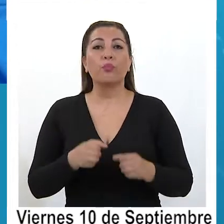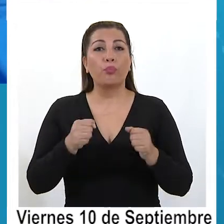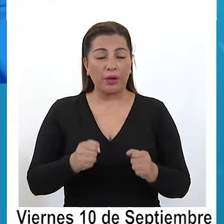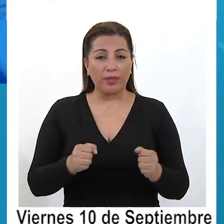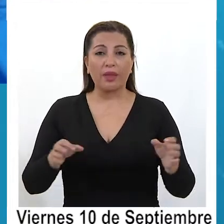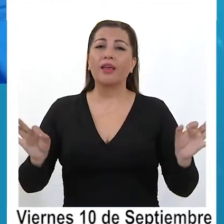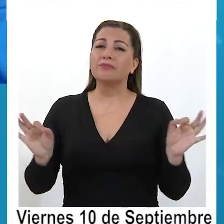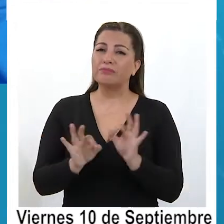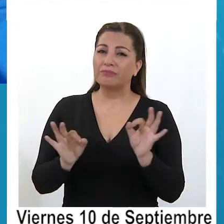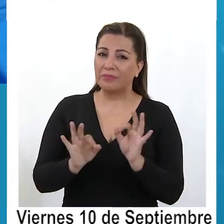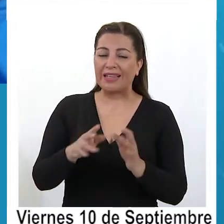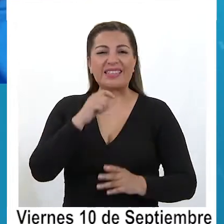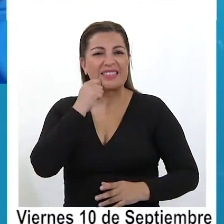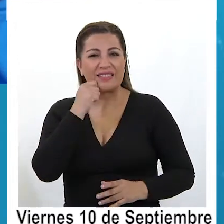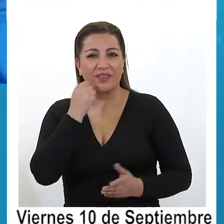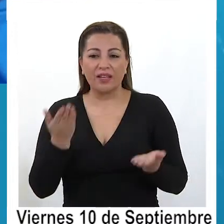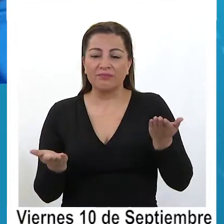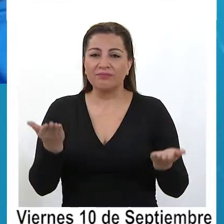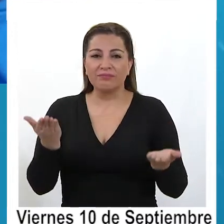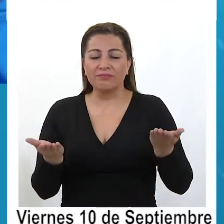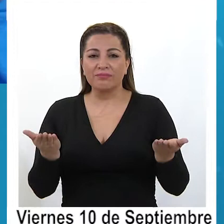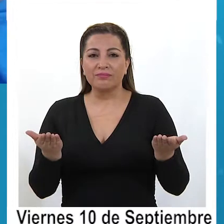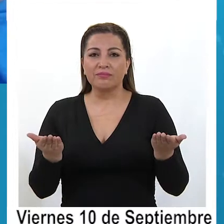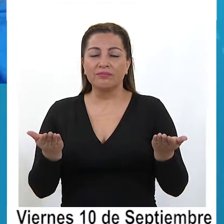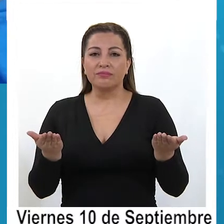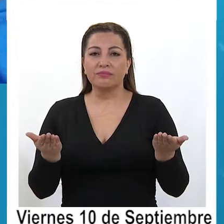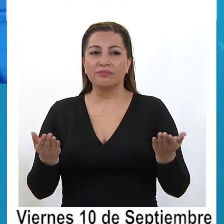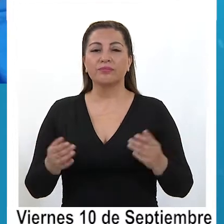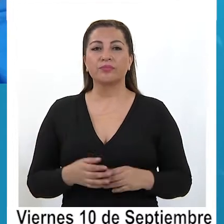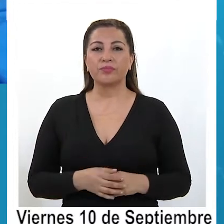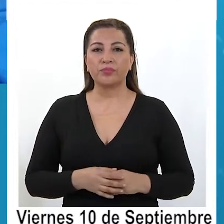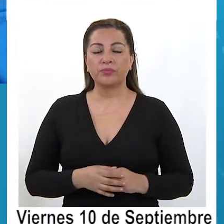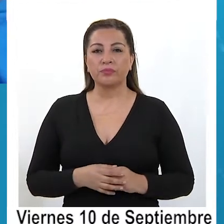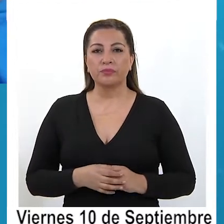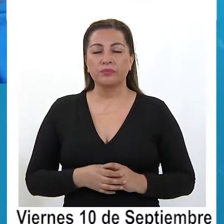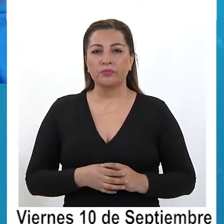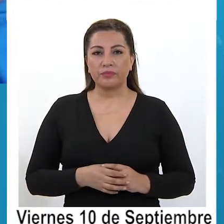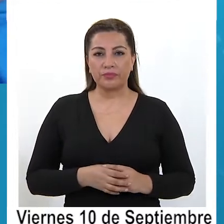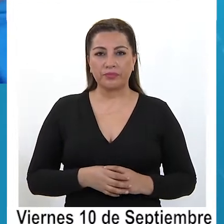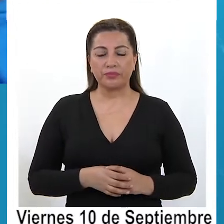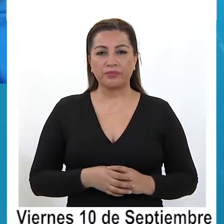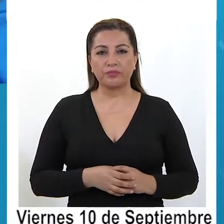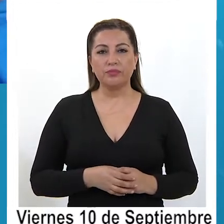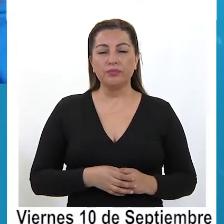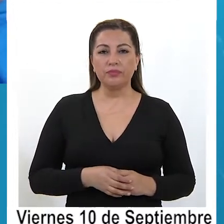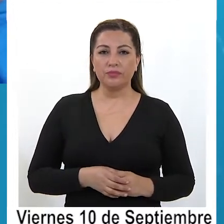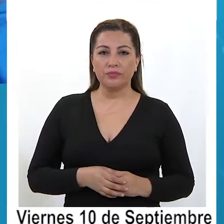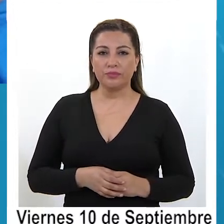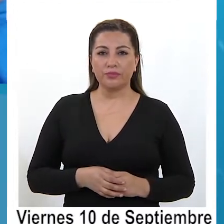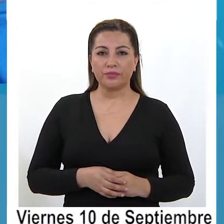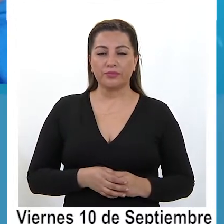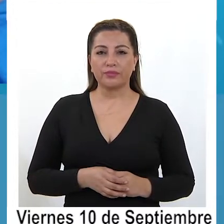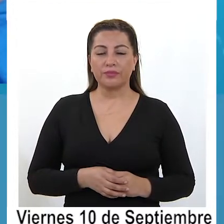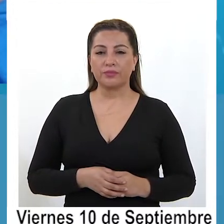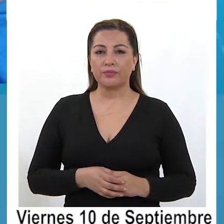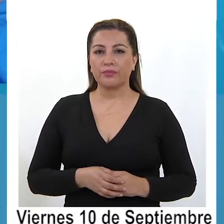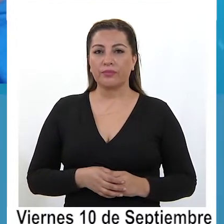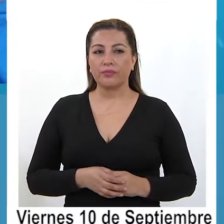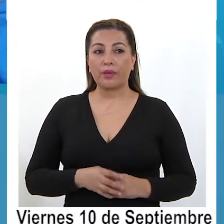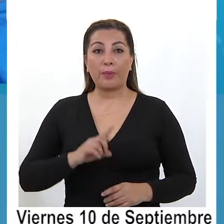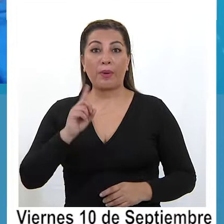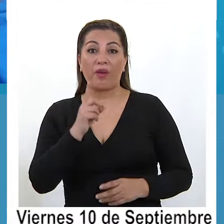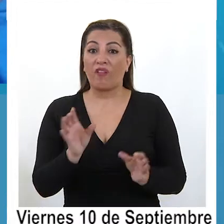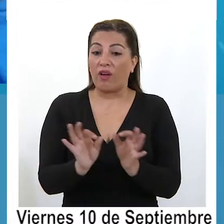pudiera un poco contar sobre estos dos delitos y cómo se enfrenta cada uno. Sí, claro. Señalar primero